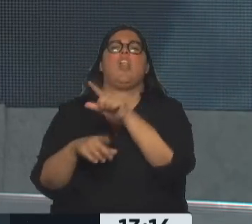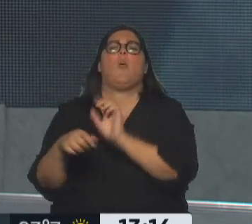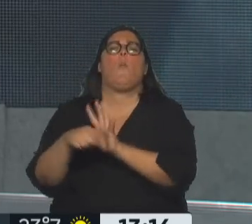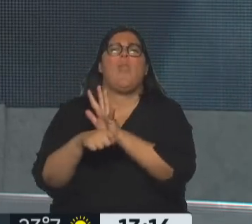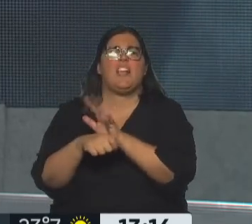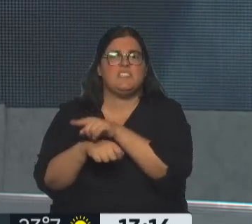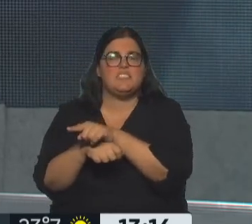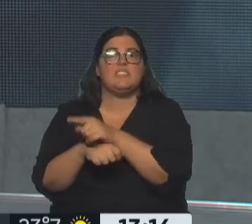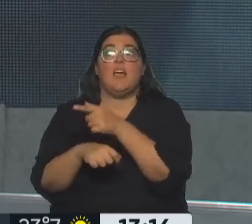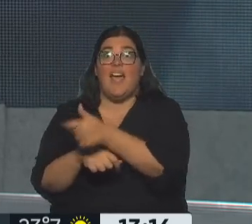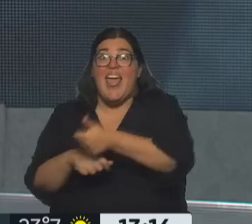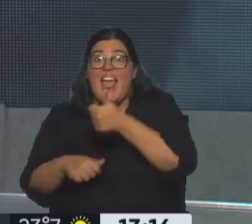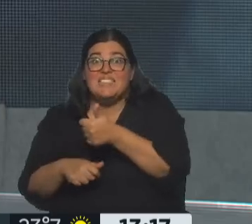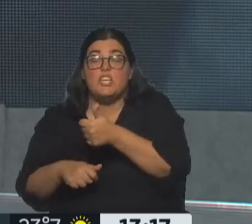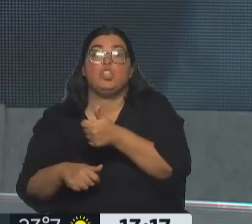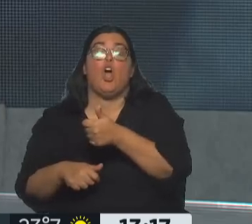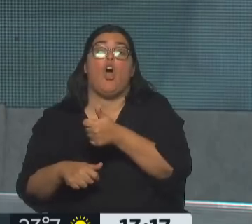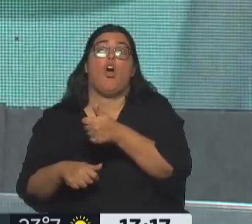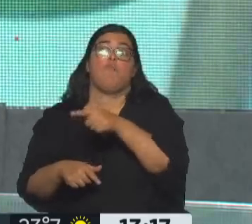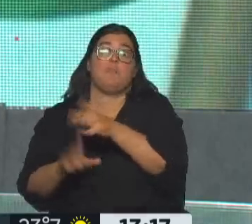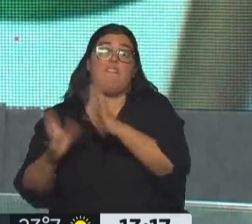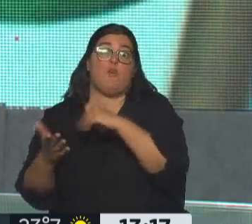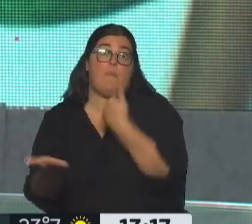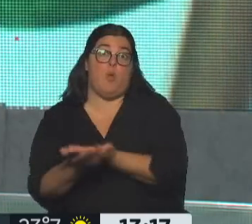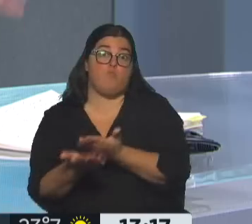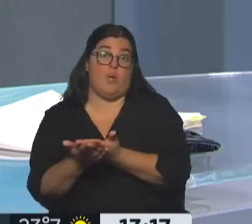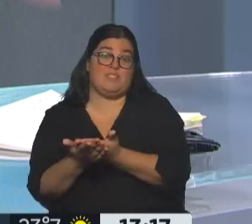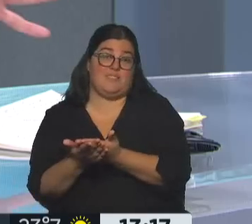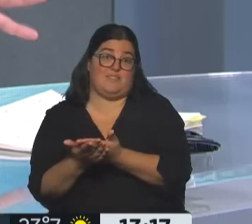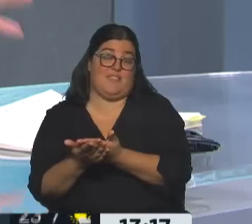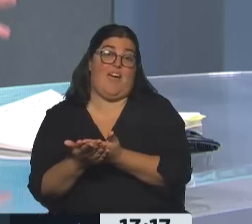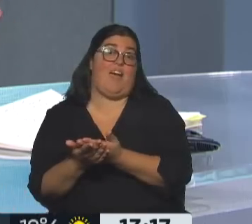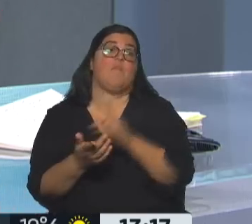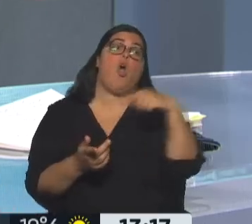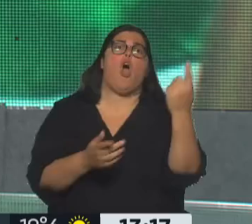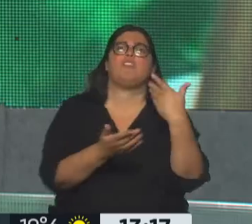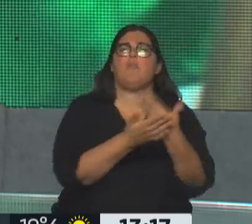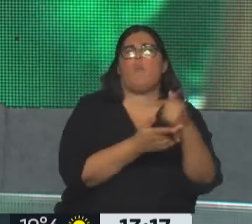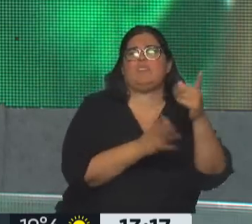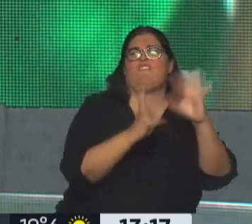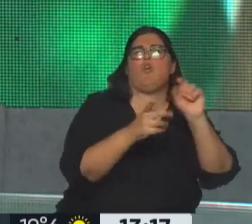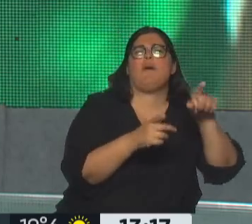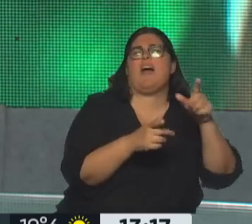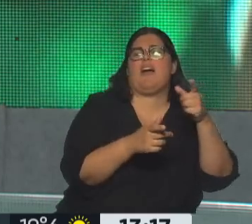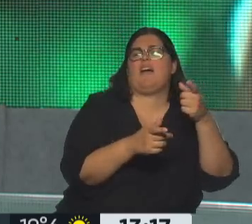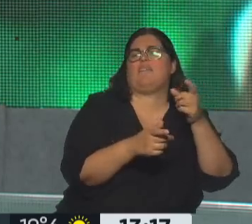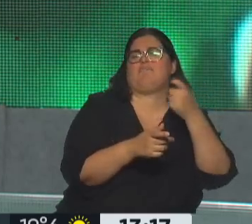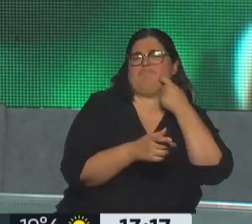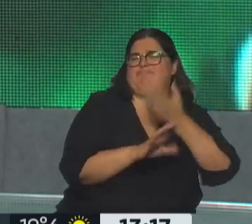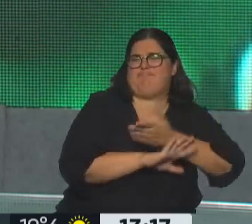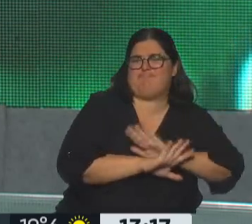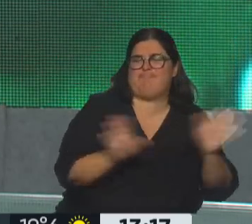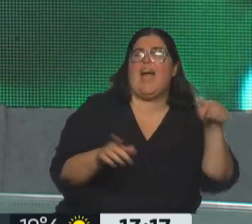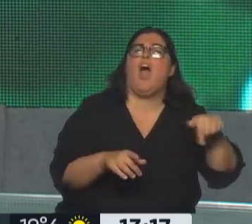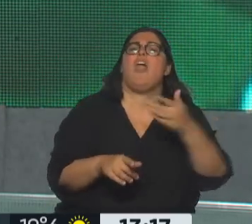el desarrollo propuesto por el modelo occidental está totalmente obsoleto. Hoy un préstamo del FMI, del Banco